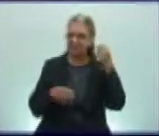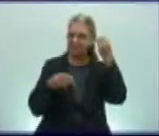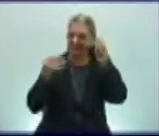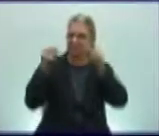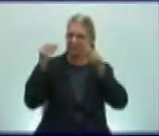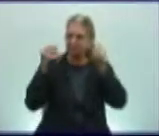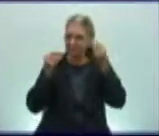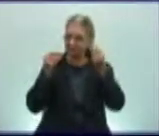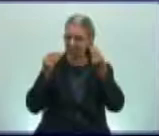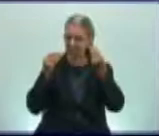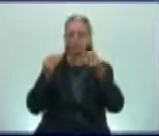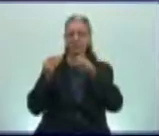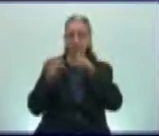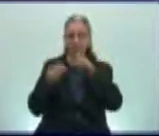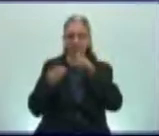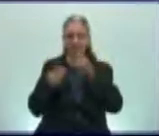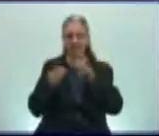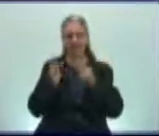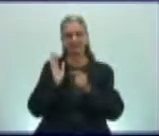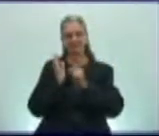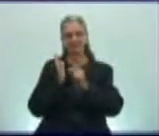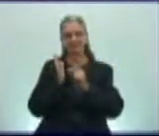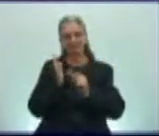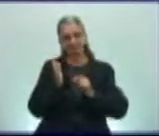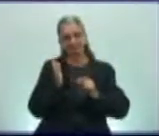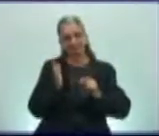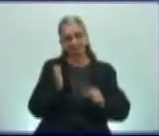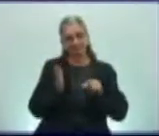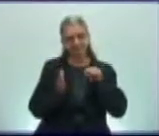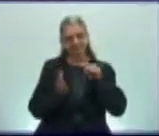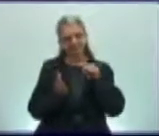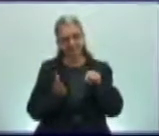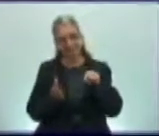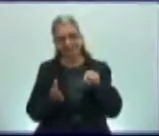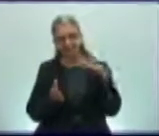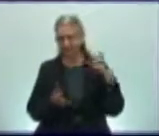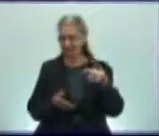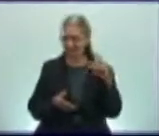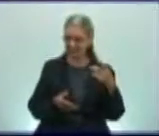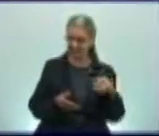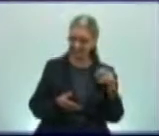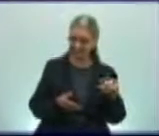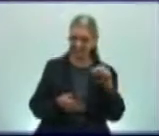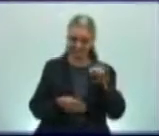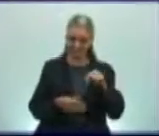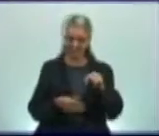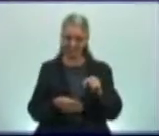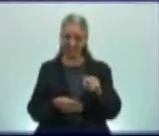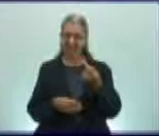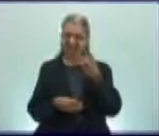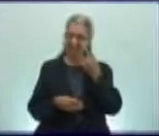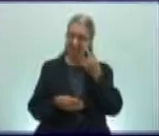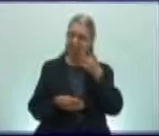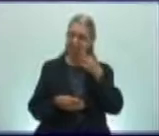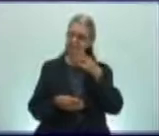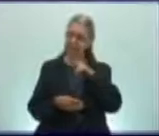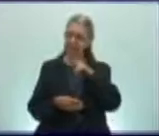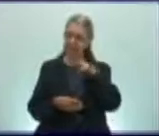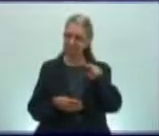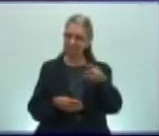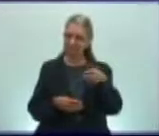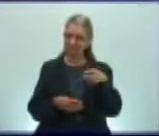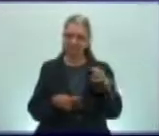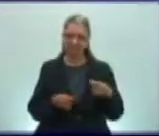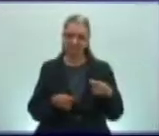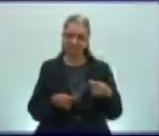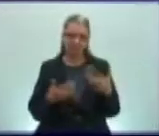para representar la situación que nos plantea la actividad. Vamos entonces a observar cómo nos debe quedar.